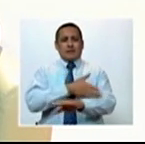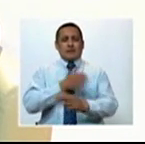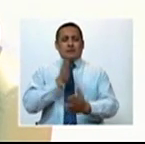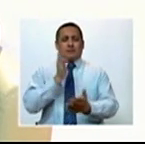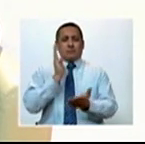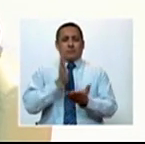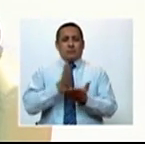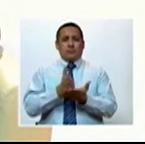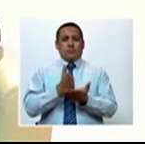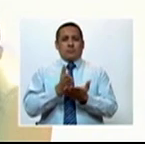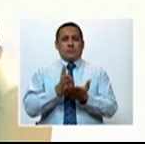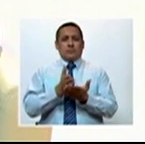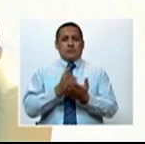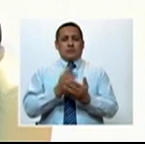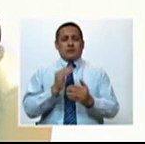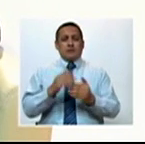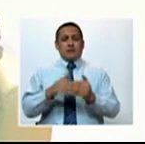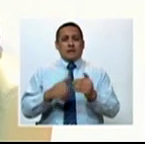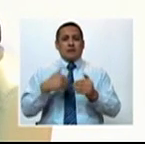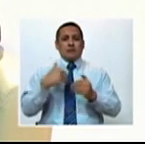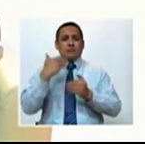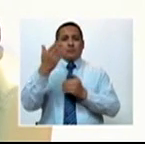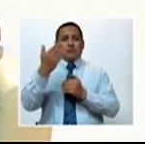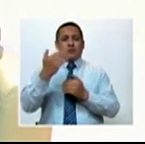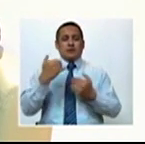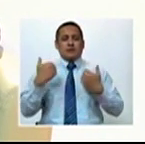Posteriormente ya se dictó una ley